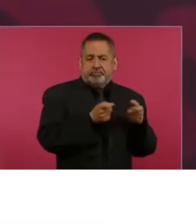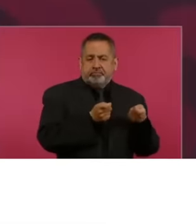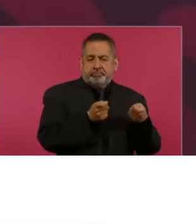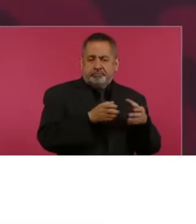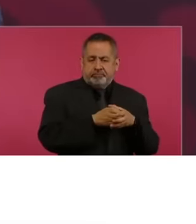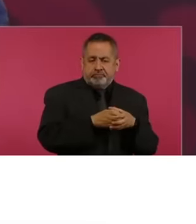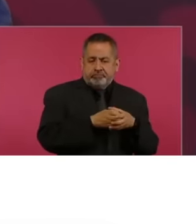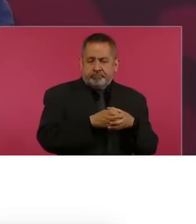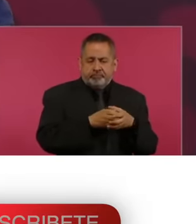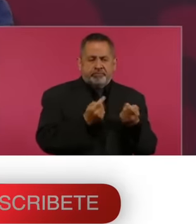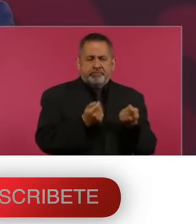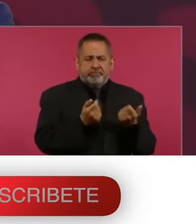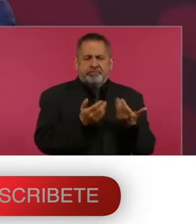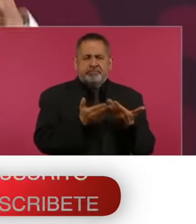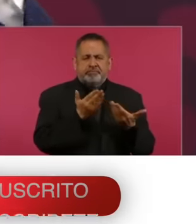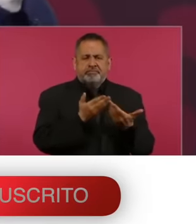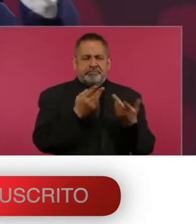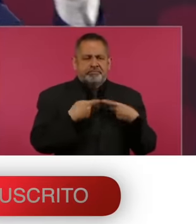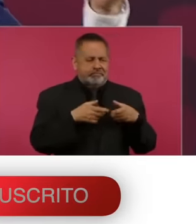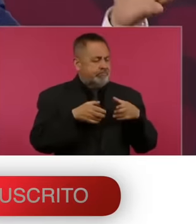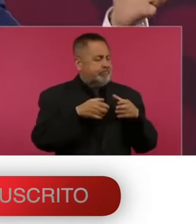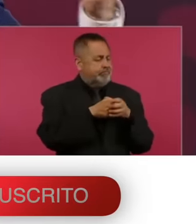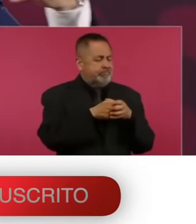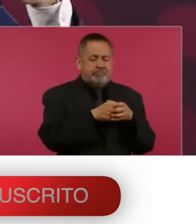es el gobierno de una minoría,